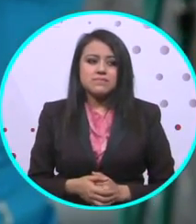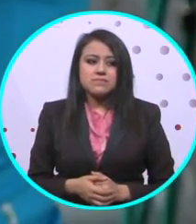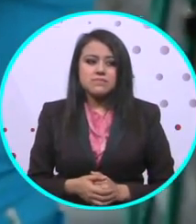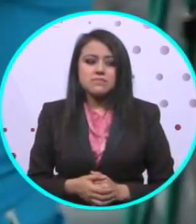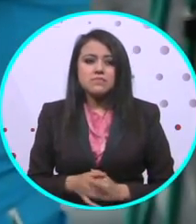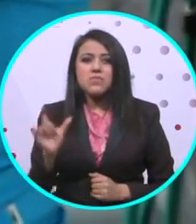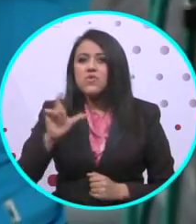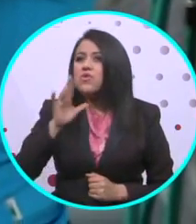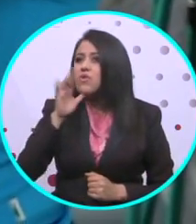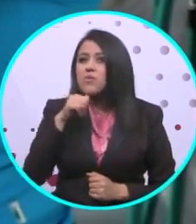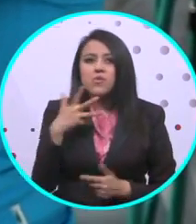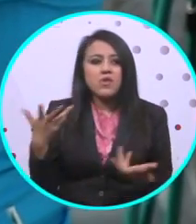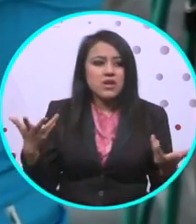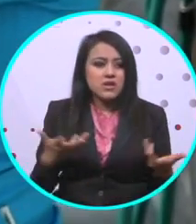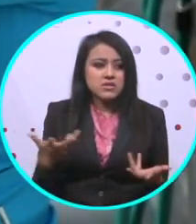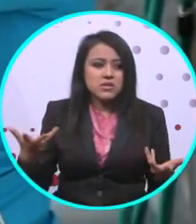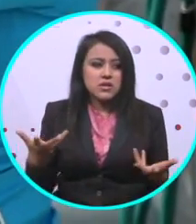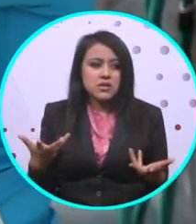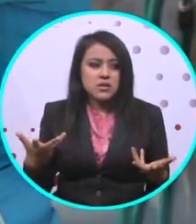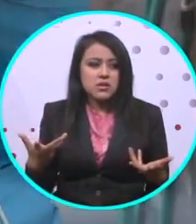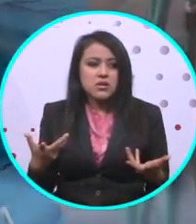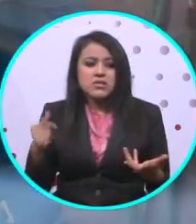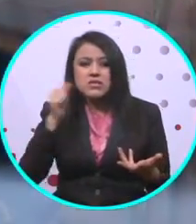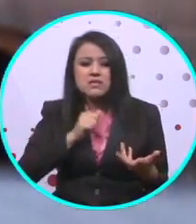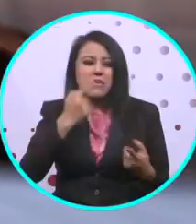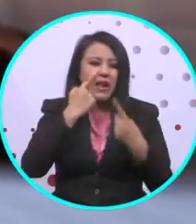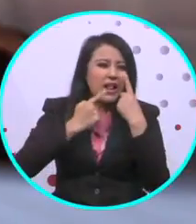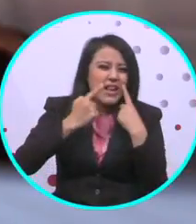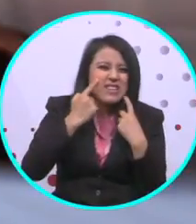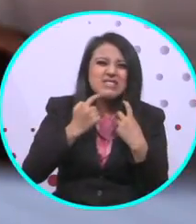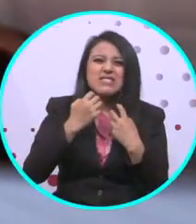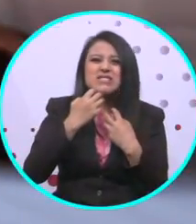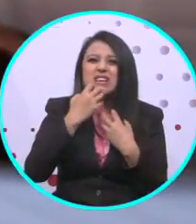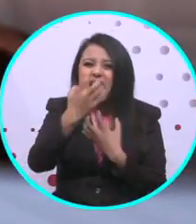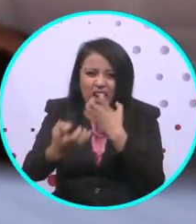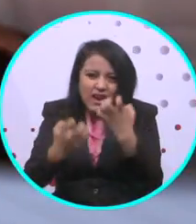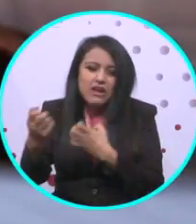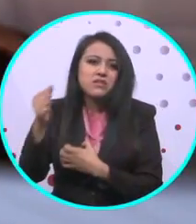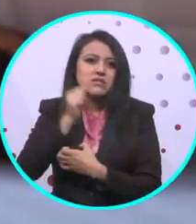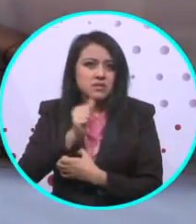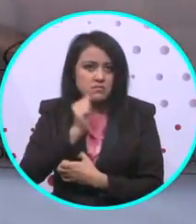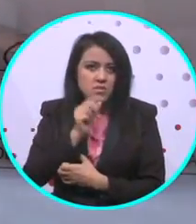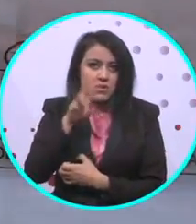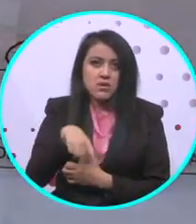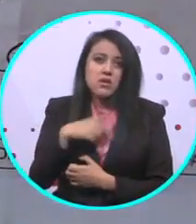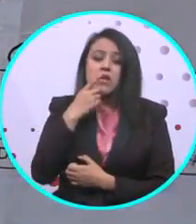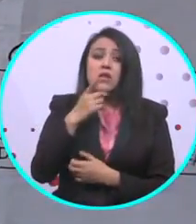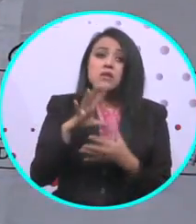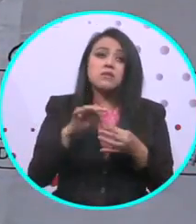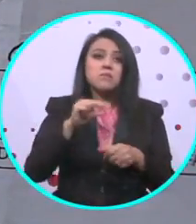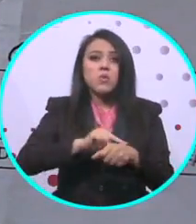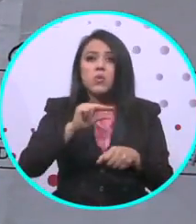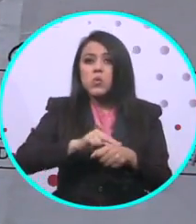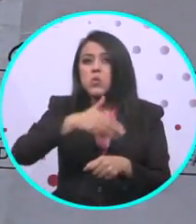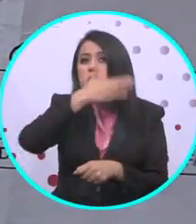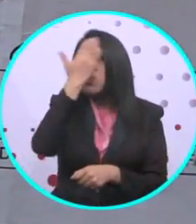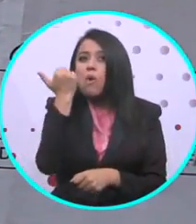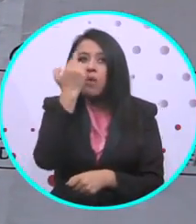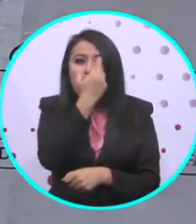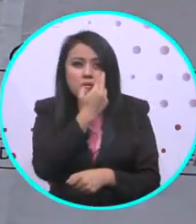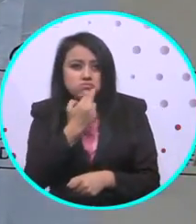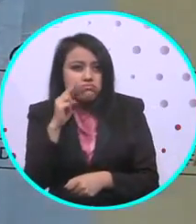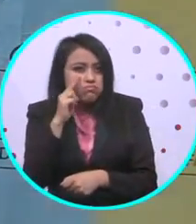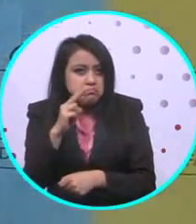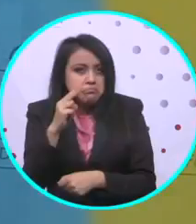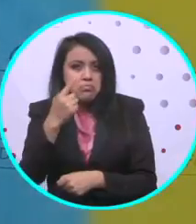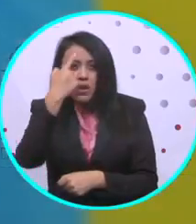no puede hacer sus cosas, tiende a hacer sus berrinches como si fuera una niña de menos edad. Asegura que los médicos no le han realizado ningún tipo de